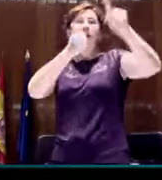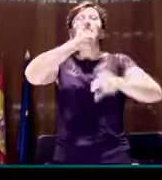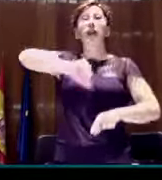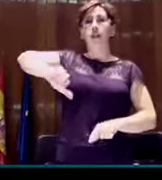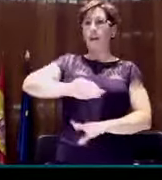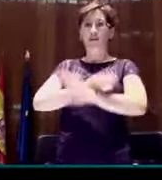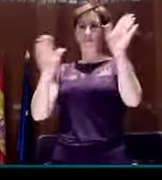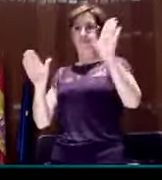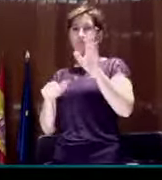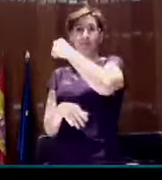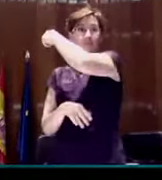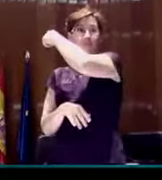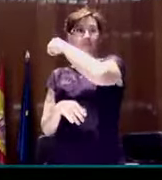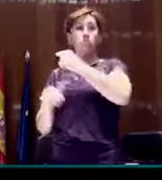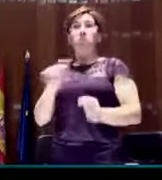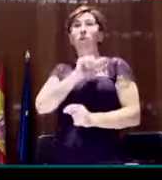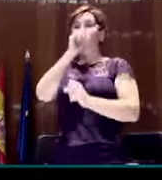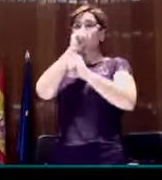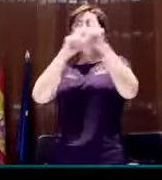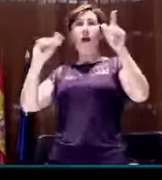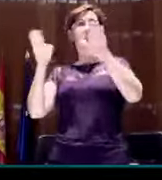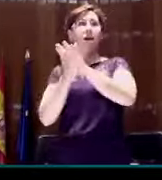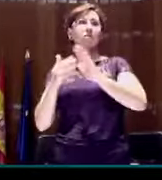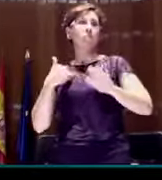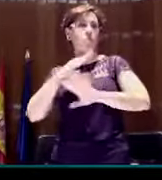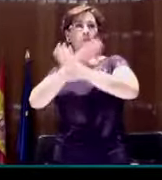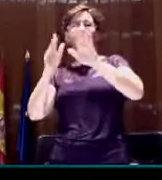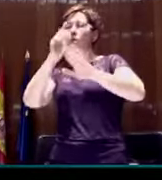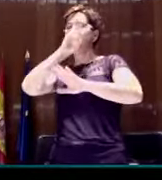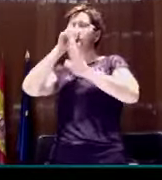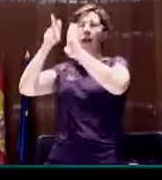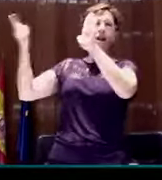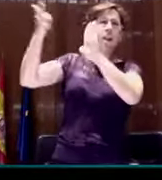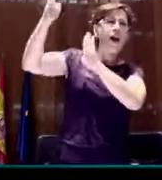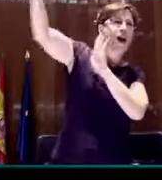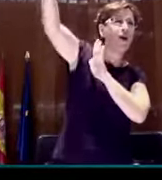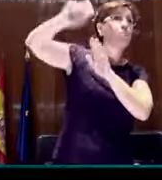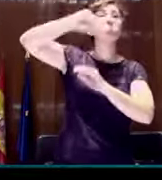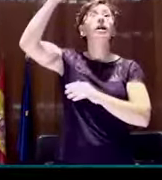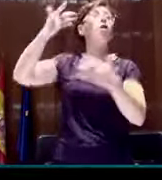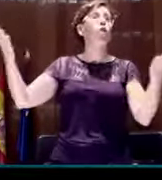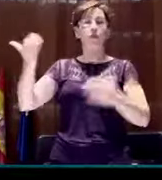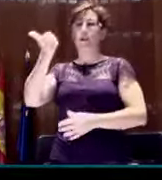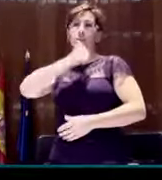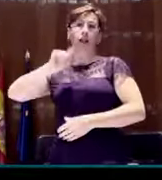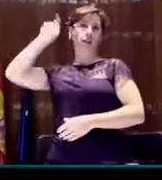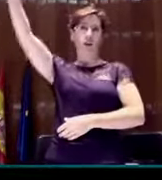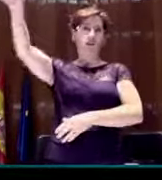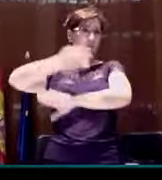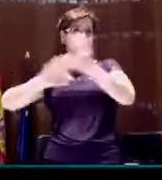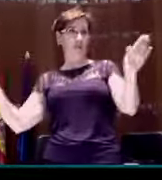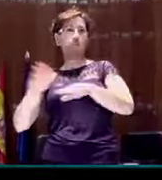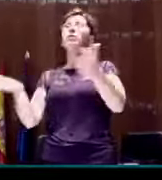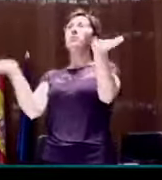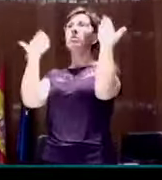países que aparecen ahí. Tenía un sabático y me fui lo más lejos que podía, ¿no? Un poco para oxigenarme. Lo que pasa es